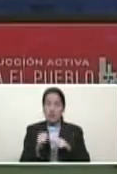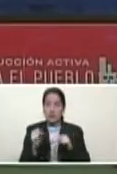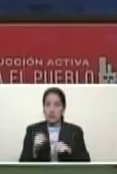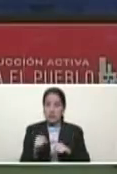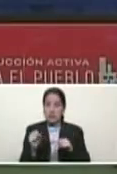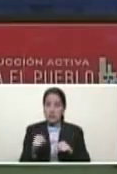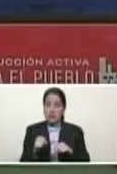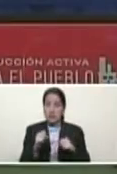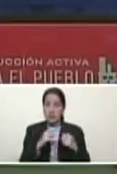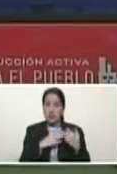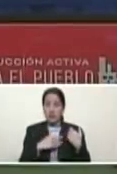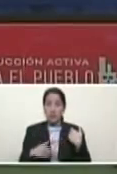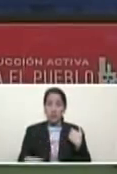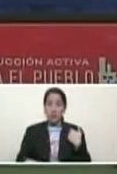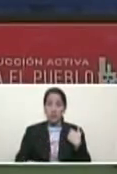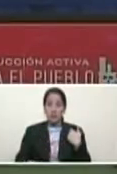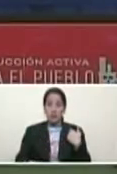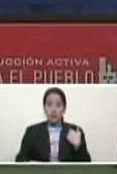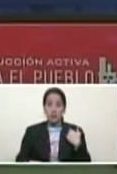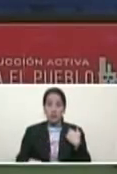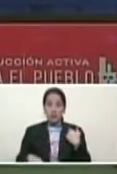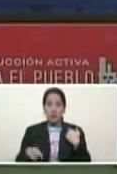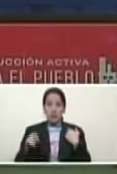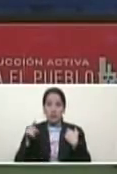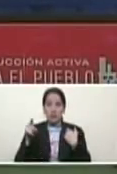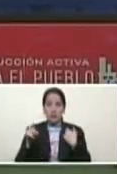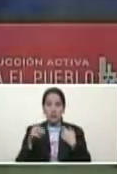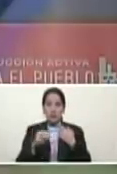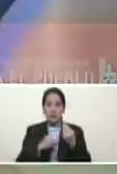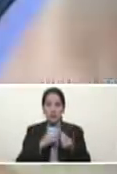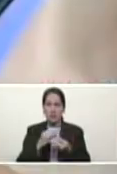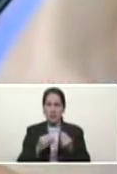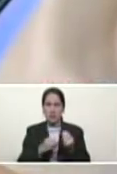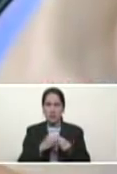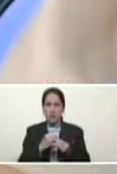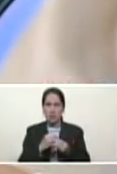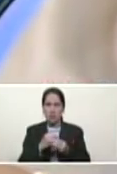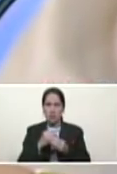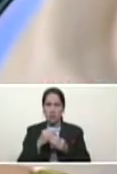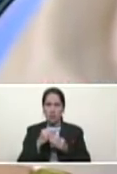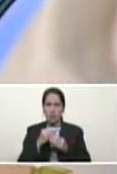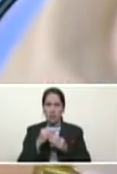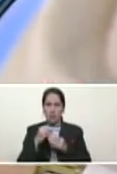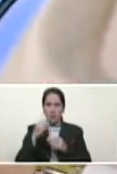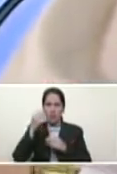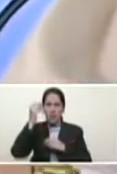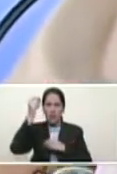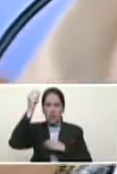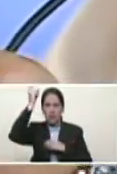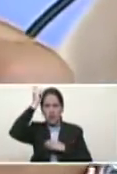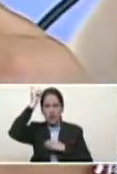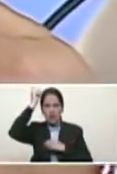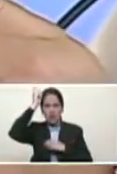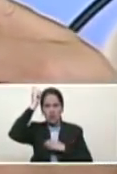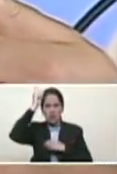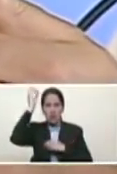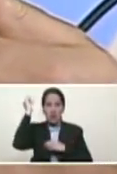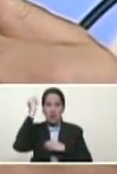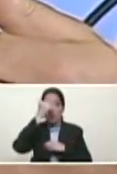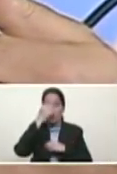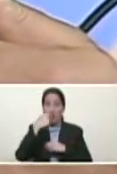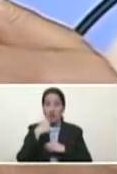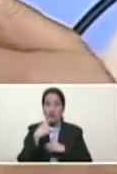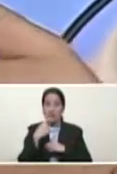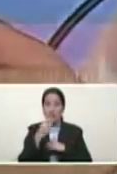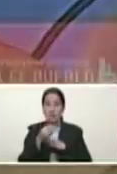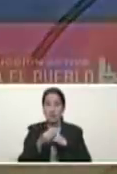del trabajo que se viene haciendo aquí en la Hacienda Cacique Yare. Esa es producción de acá de la Hacienda. No solo se está produciendo el